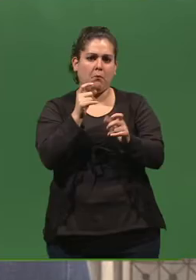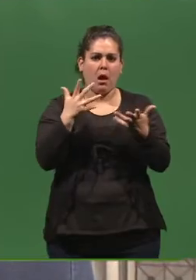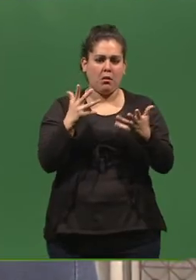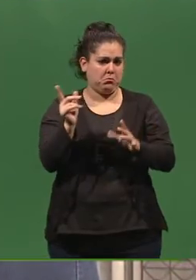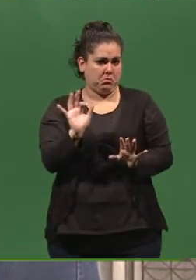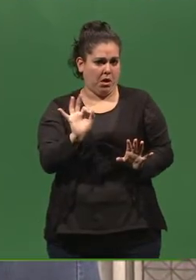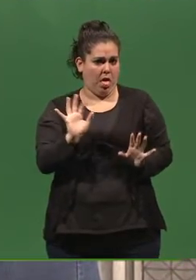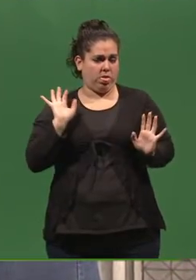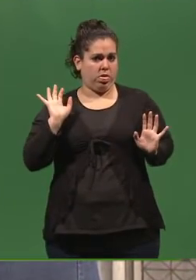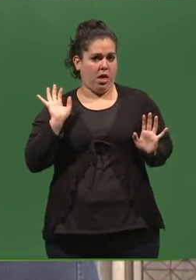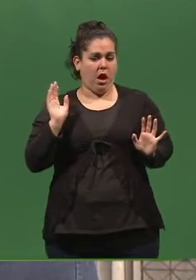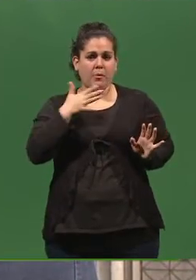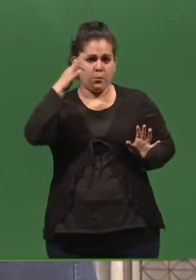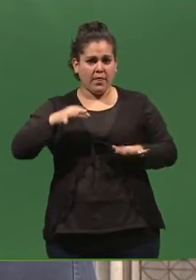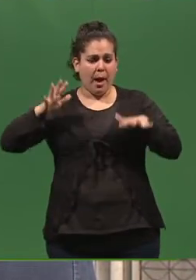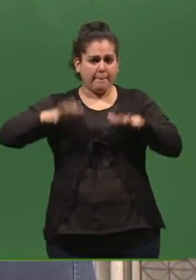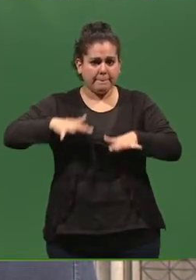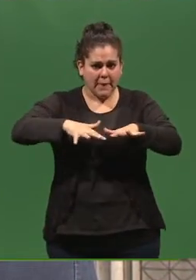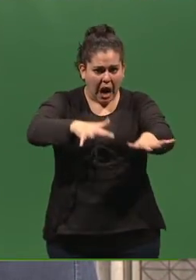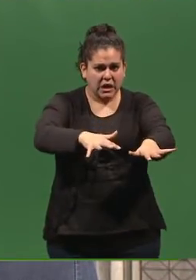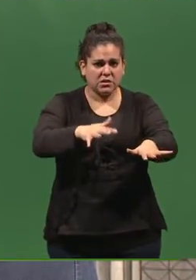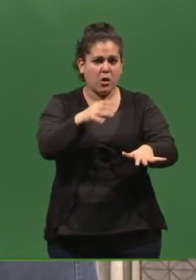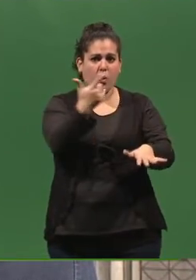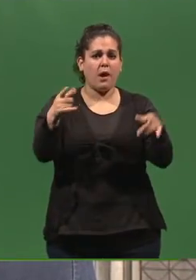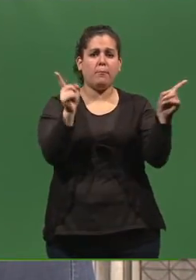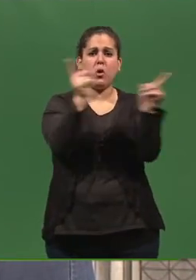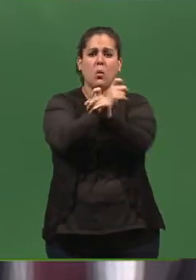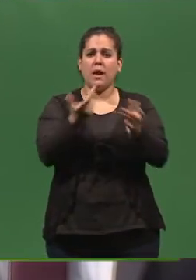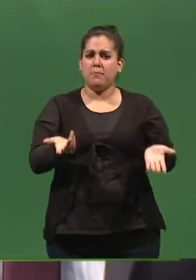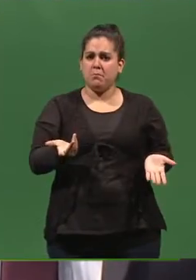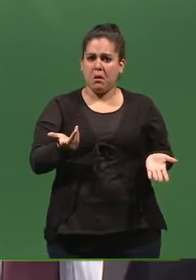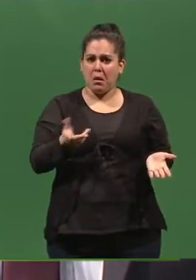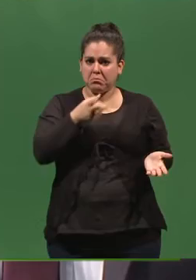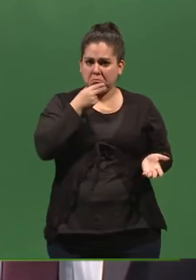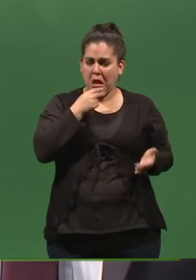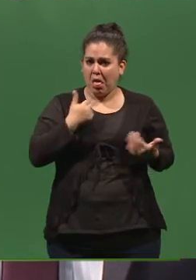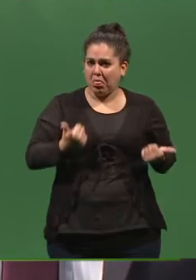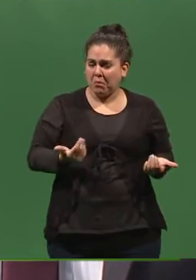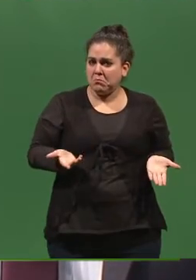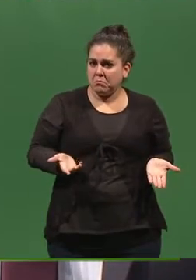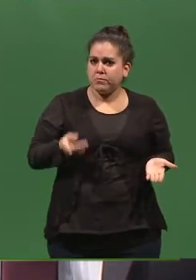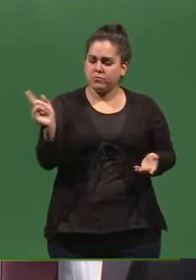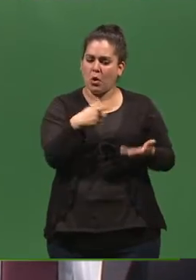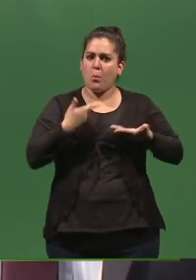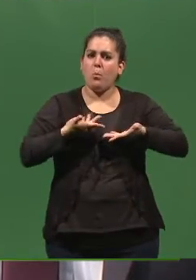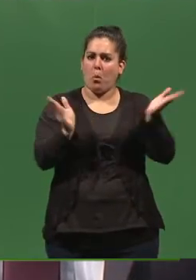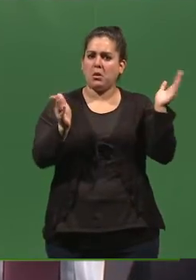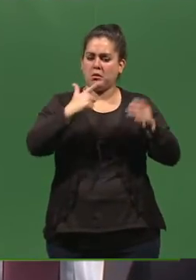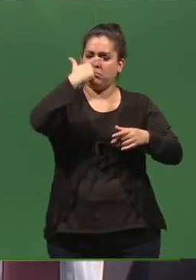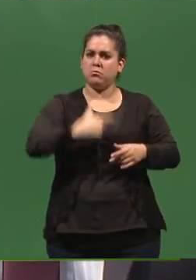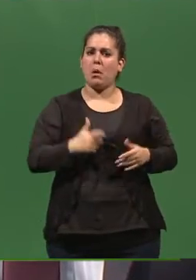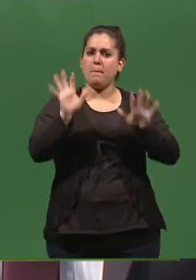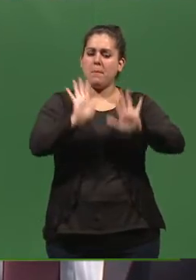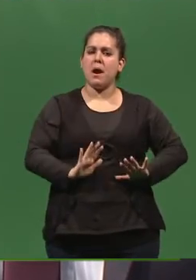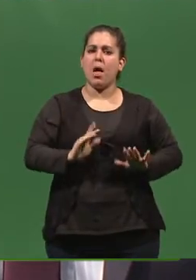porque las marchas se hacen sin ningún tipo de problemas que estén asociados. Entonces ahí estamos dando una muestra de que estamos preparados